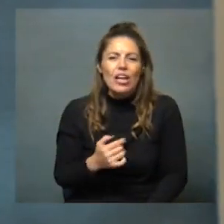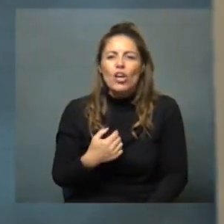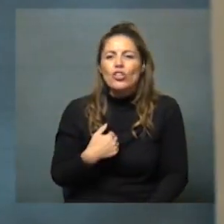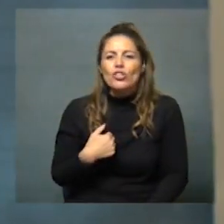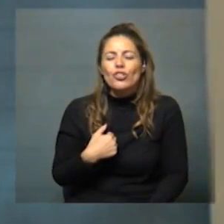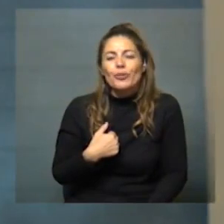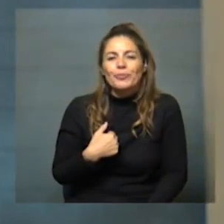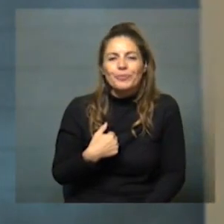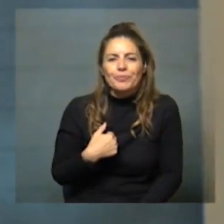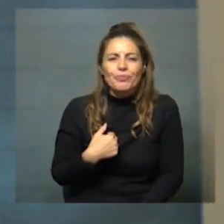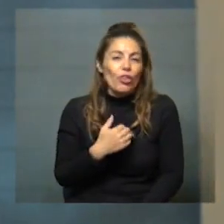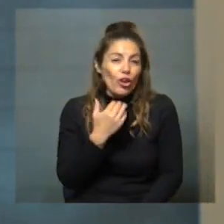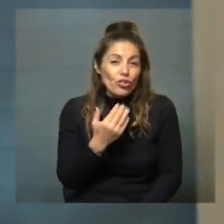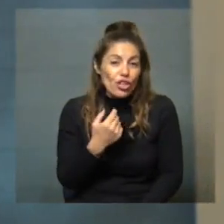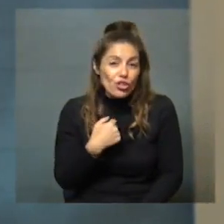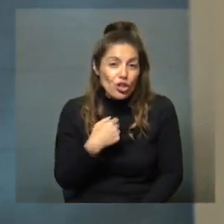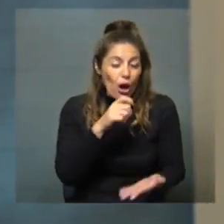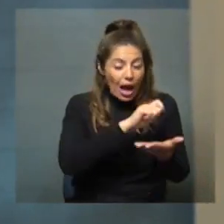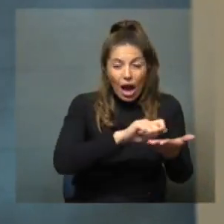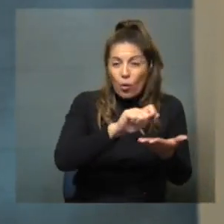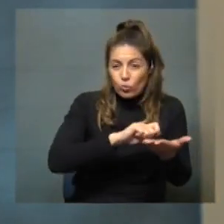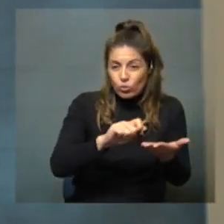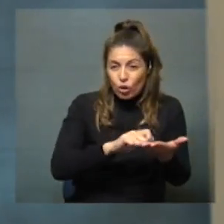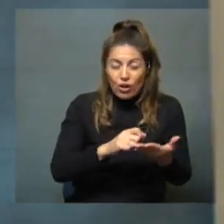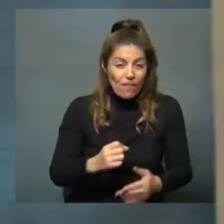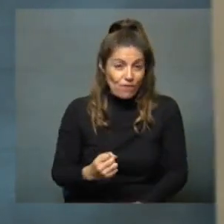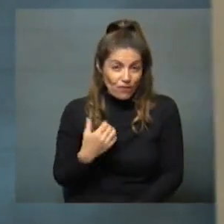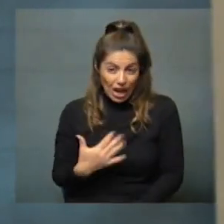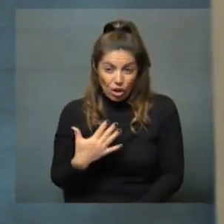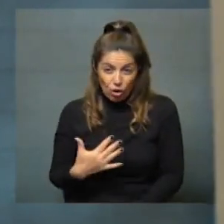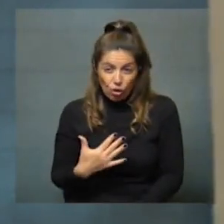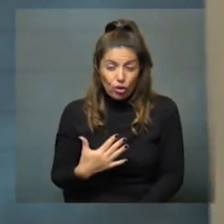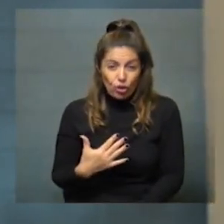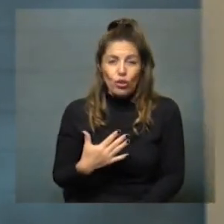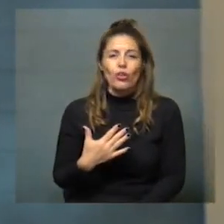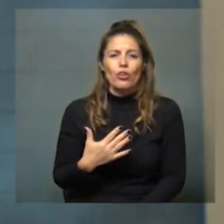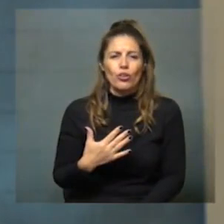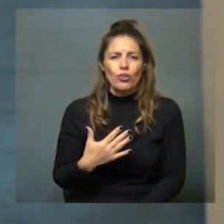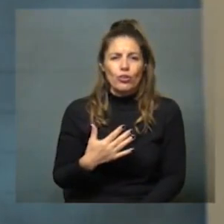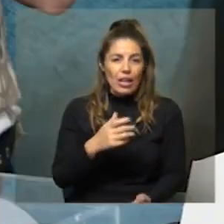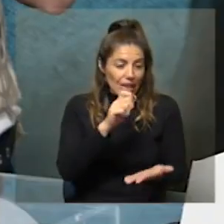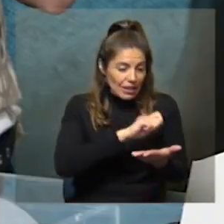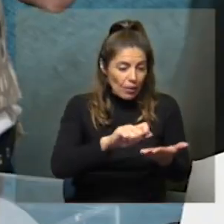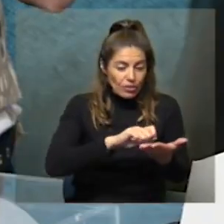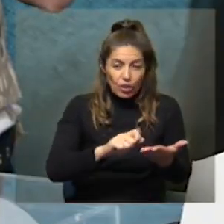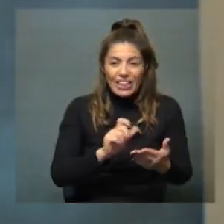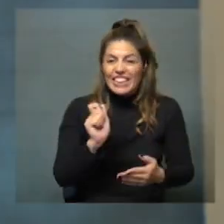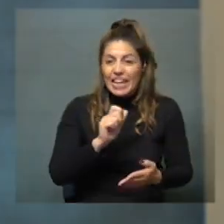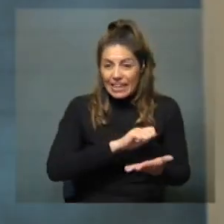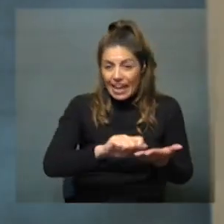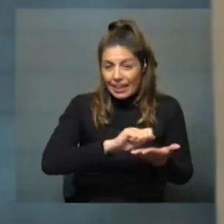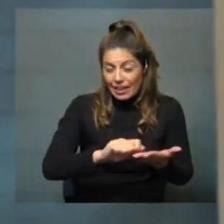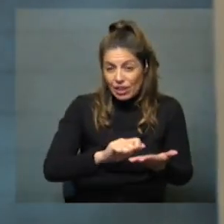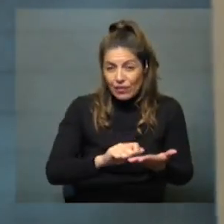va... No sé, yo soy autor y me valoro mucho la autoría, ¿no? O sea,